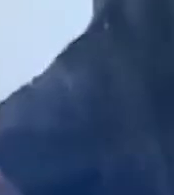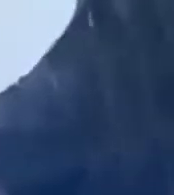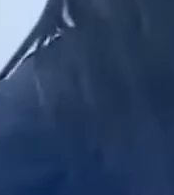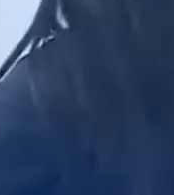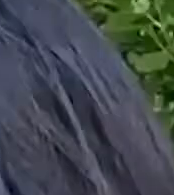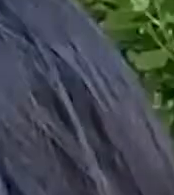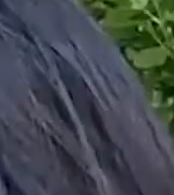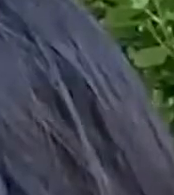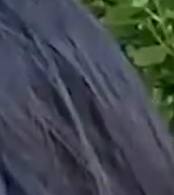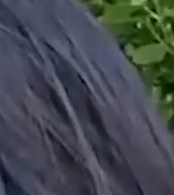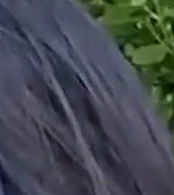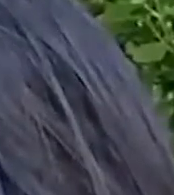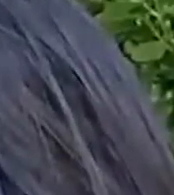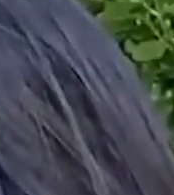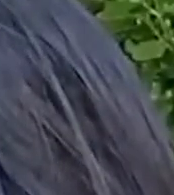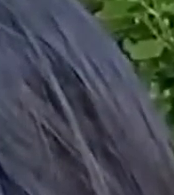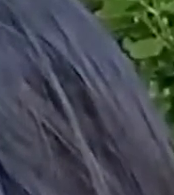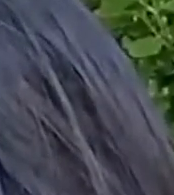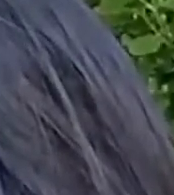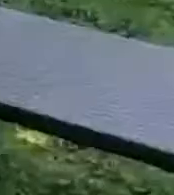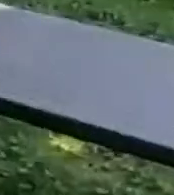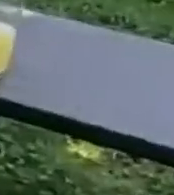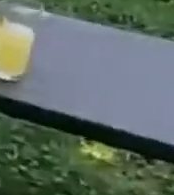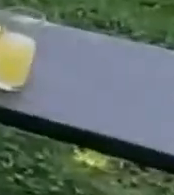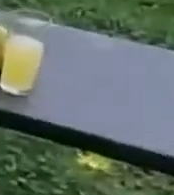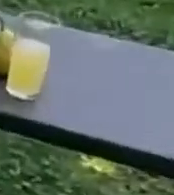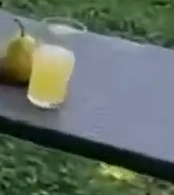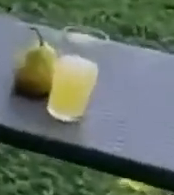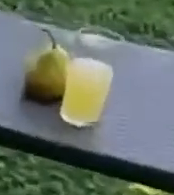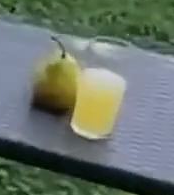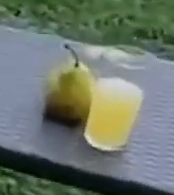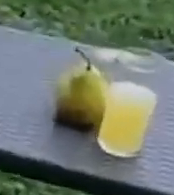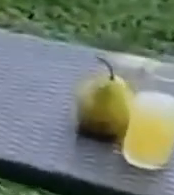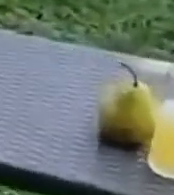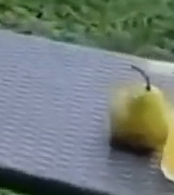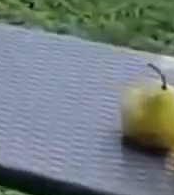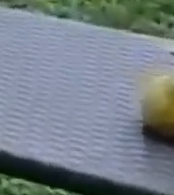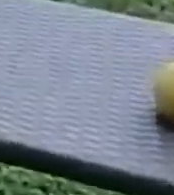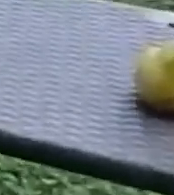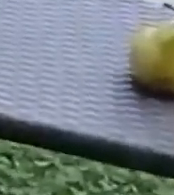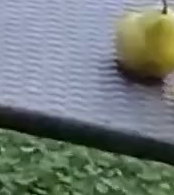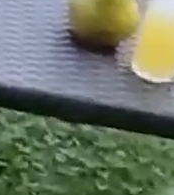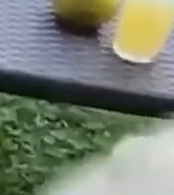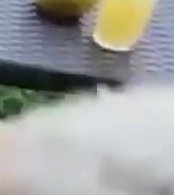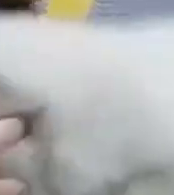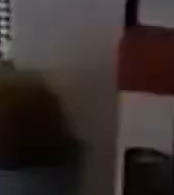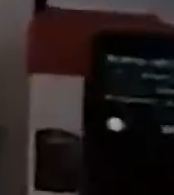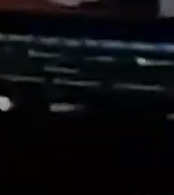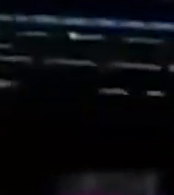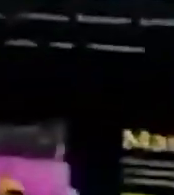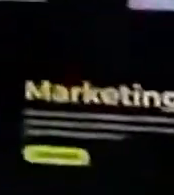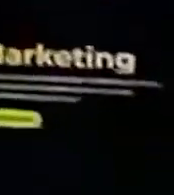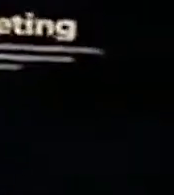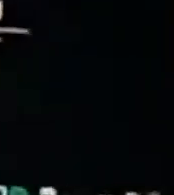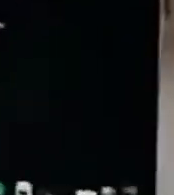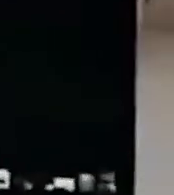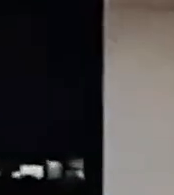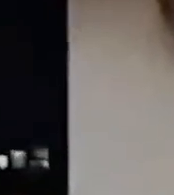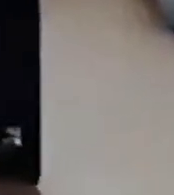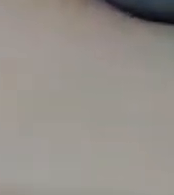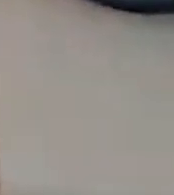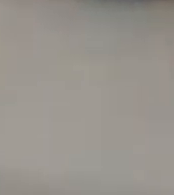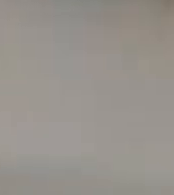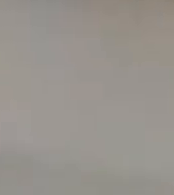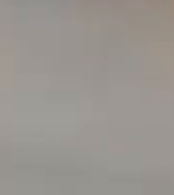a su cargo el cuidado de menores de edad o adultos sin límite de edad. Lo anterior respecto de quienes padezcan una